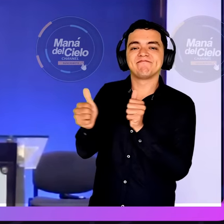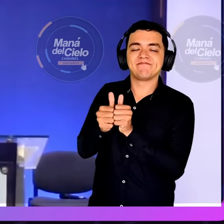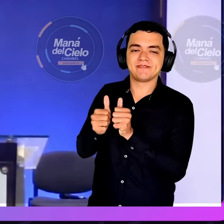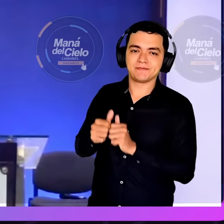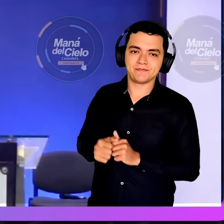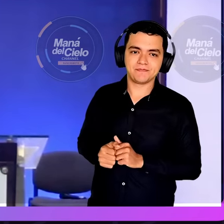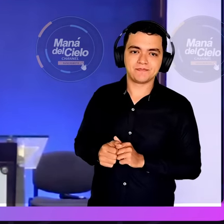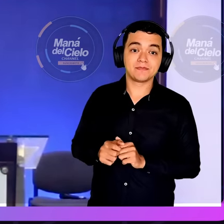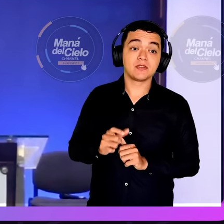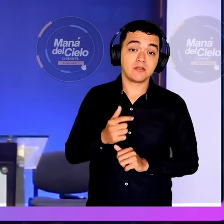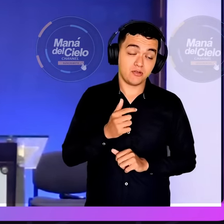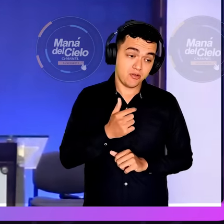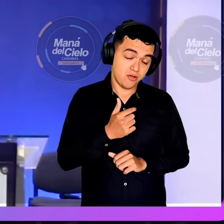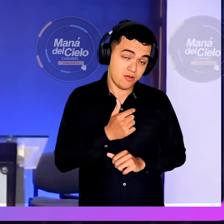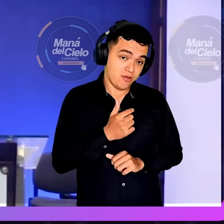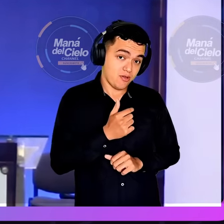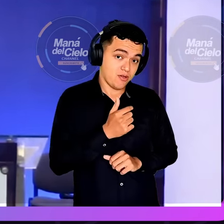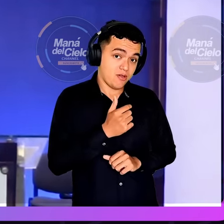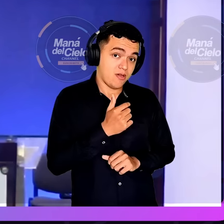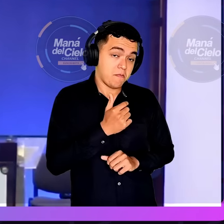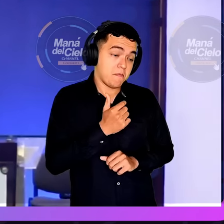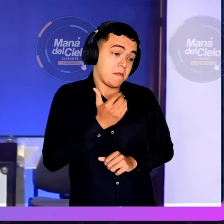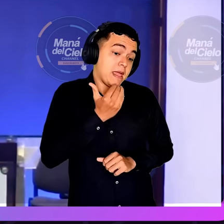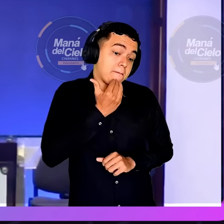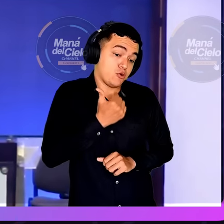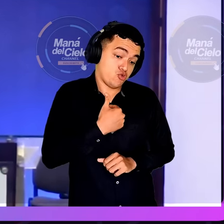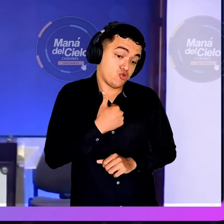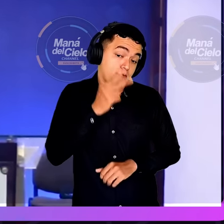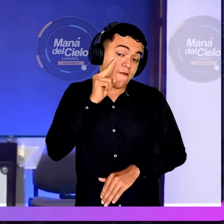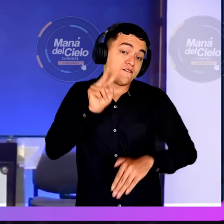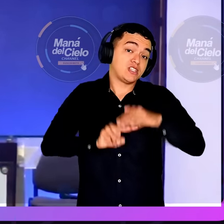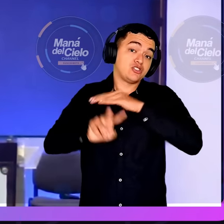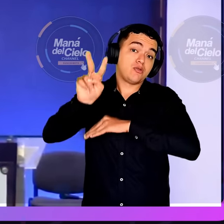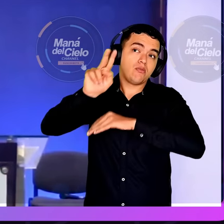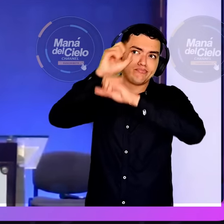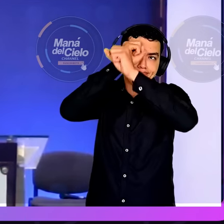yo siempre he dicho que la pobreza más grande de una persona no es no tener dinero,